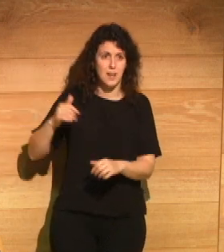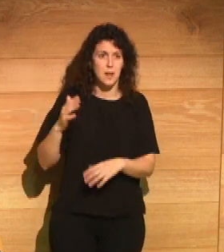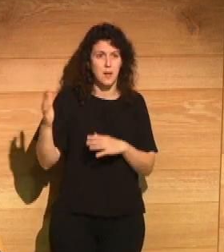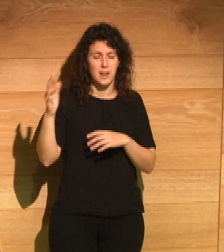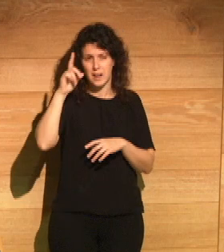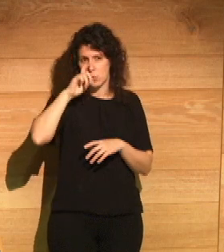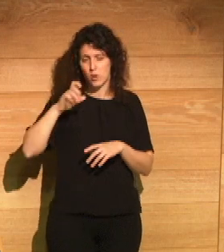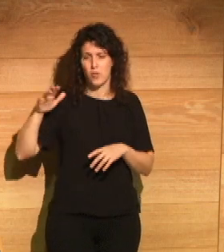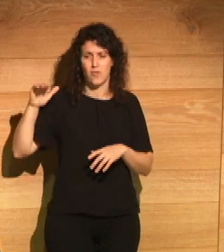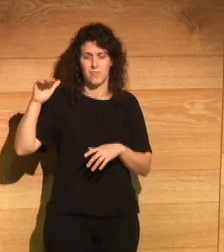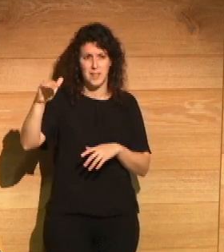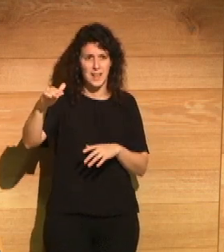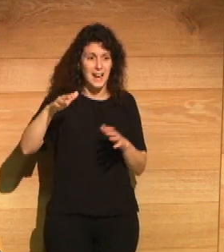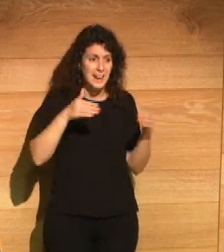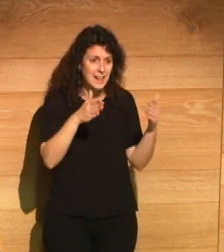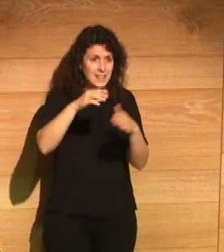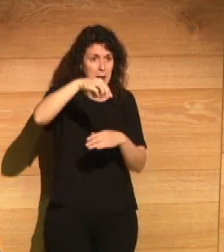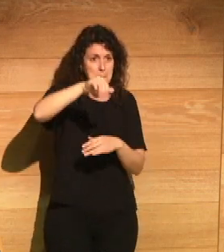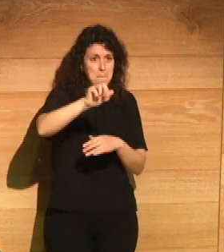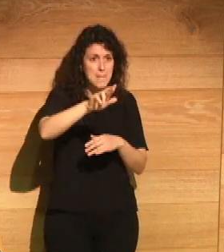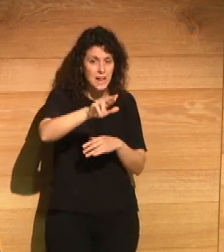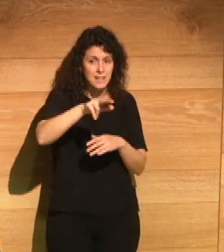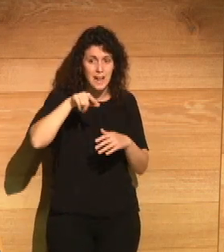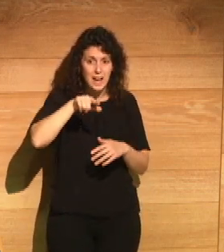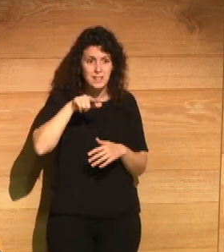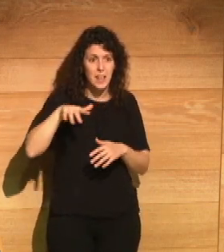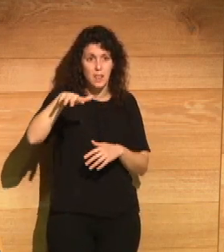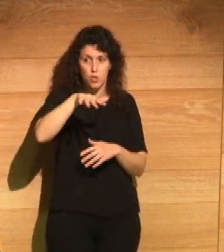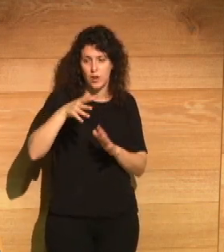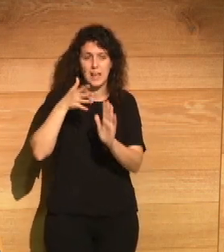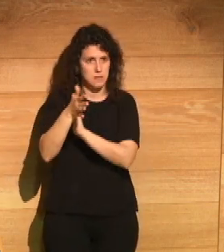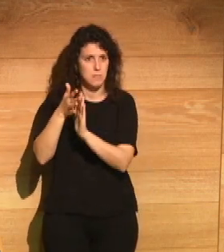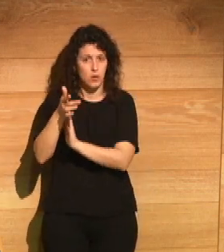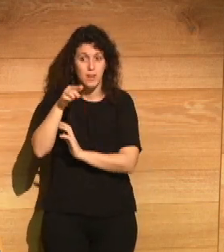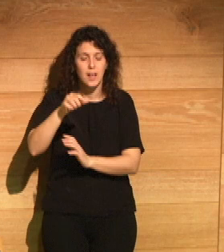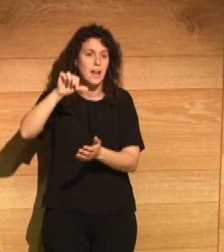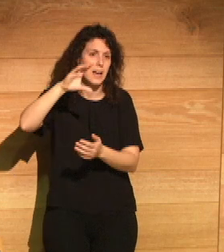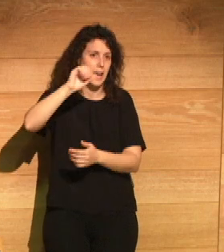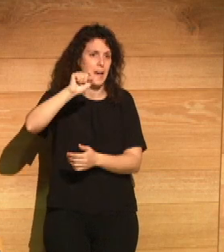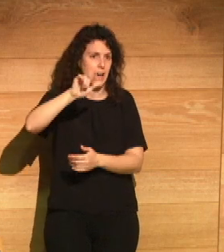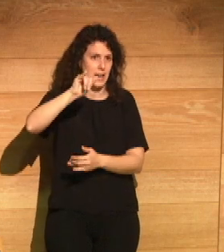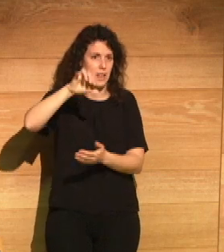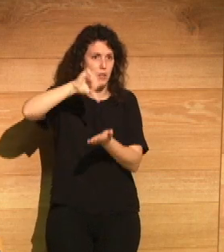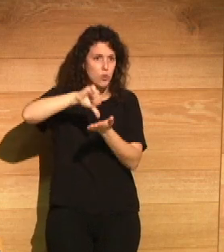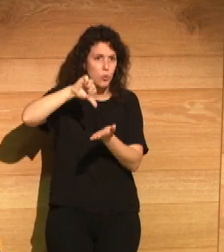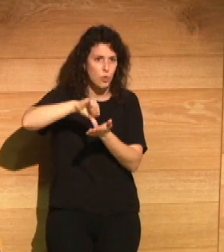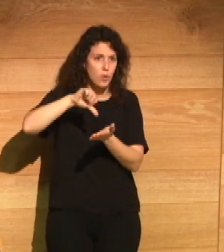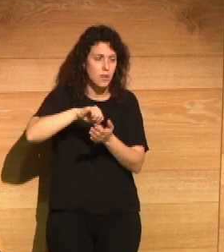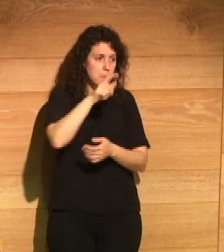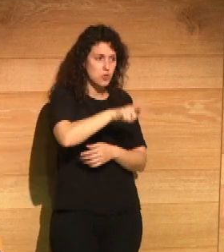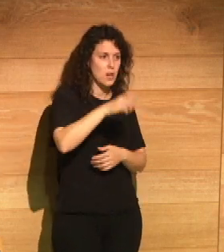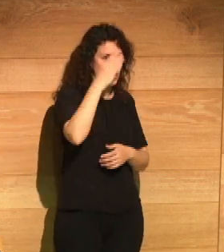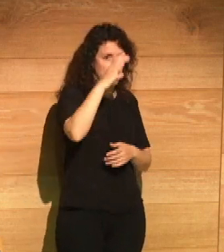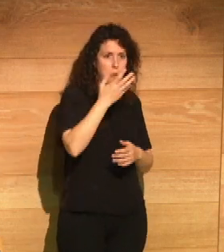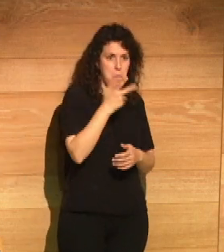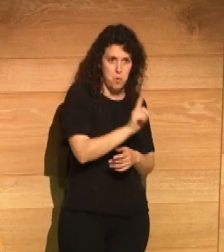las fincas en la carretera del mar, que es el lugar que describo, bueno, Cali es una ciudad, para los lectores que no son colombianos